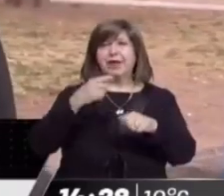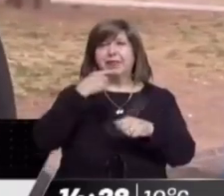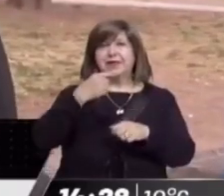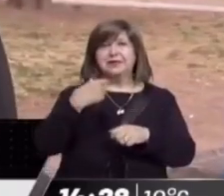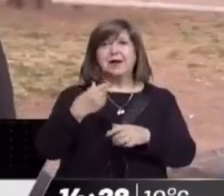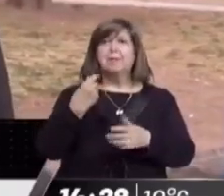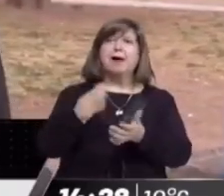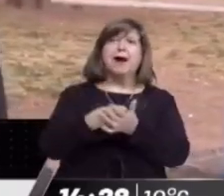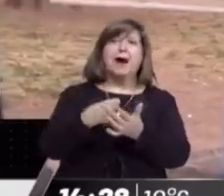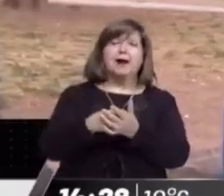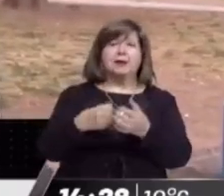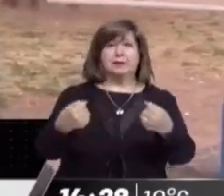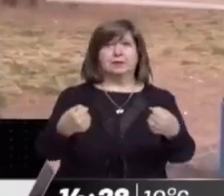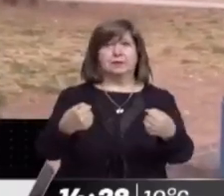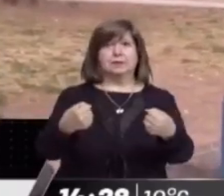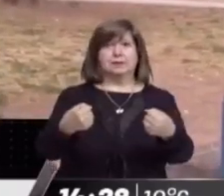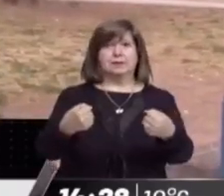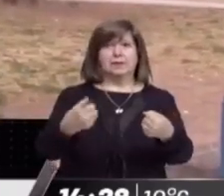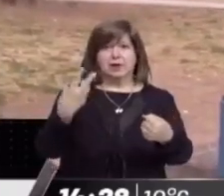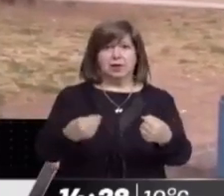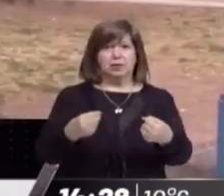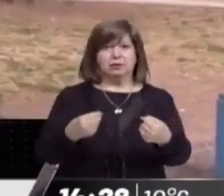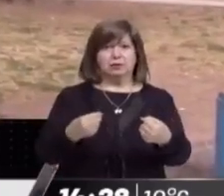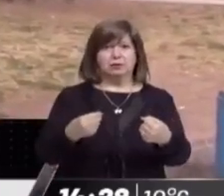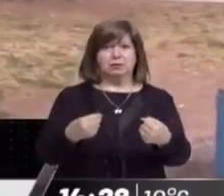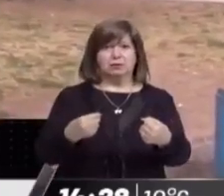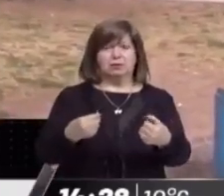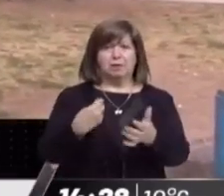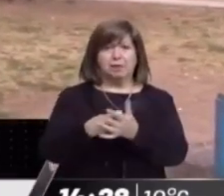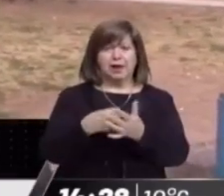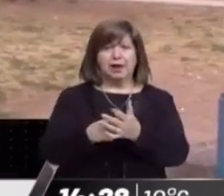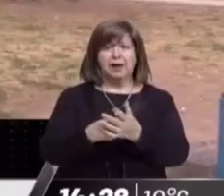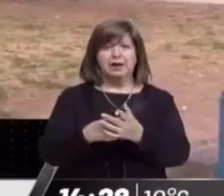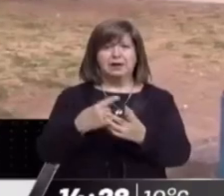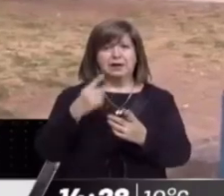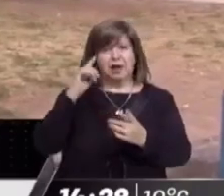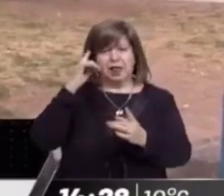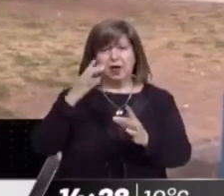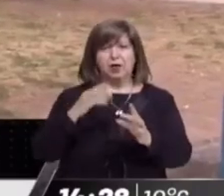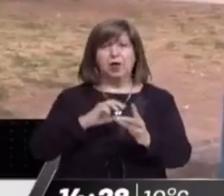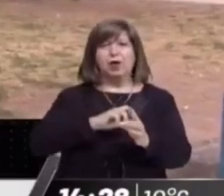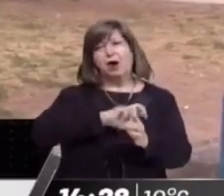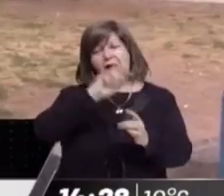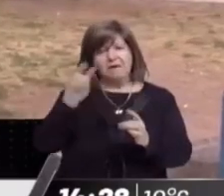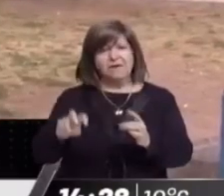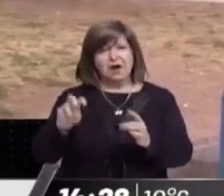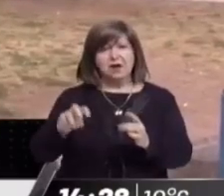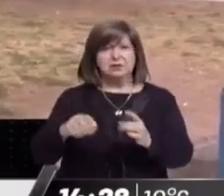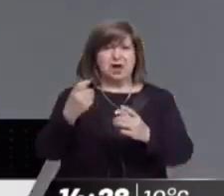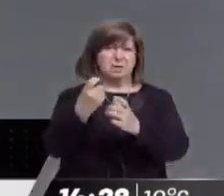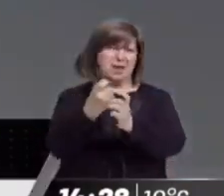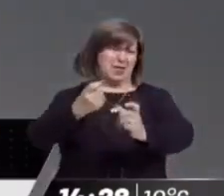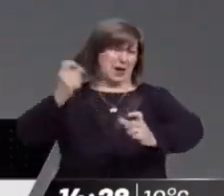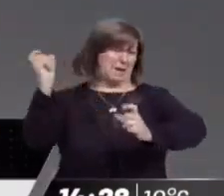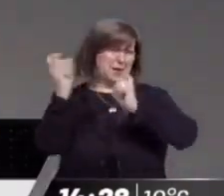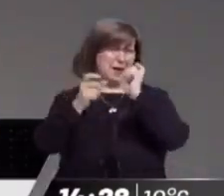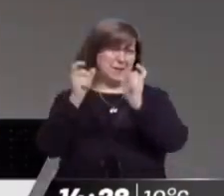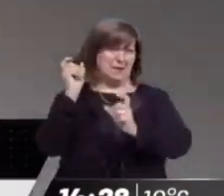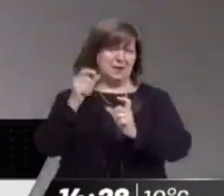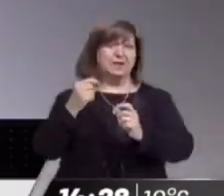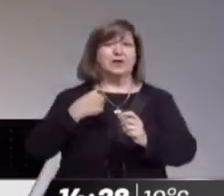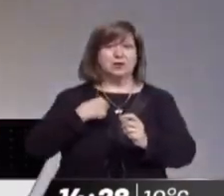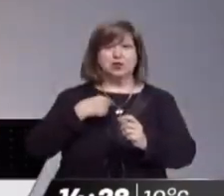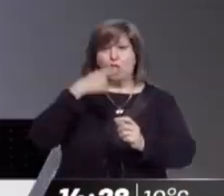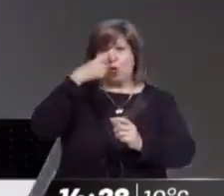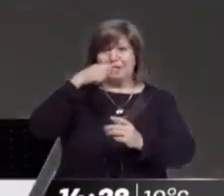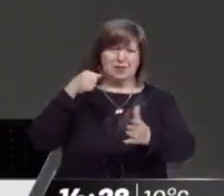pagame y no sé, por la misma rebeldía de no pagar, capaz. Terminan haciéndose los locos y cuando los bajan te los revientan a piedrazos. Una vuelta iba en el